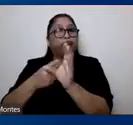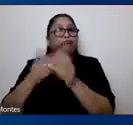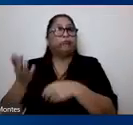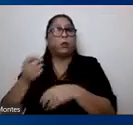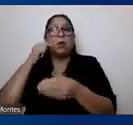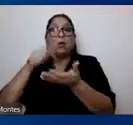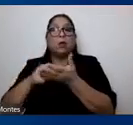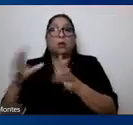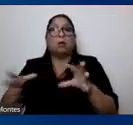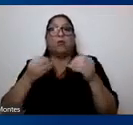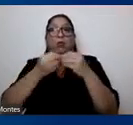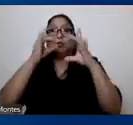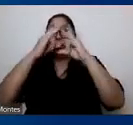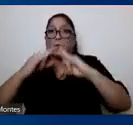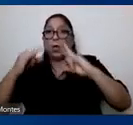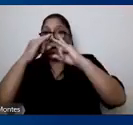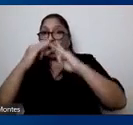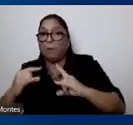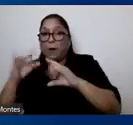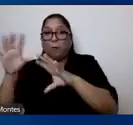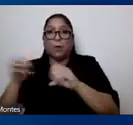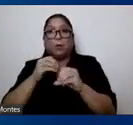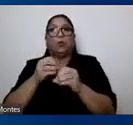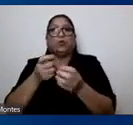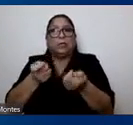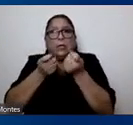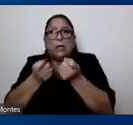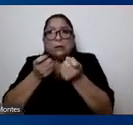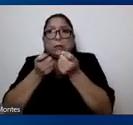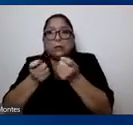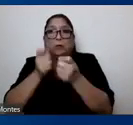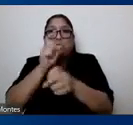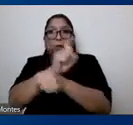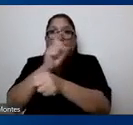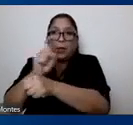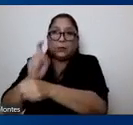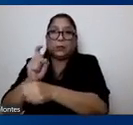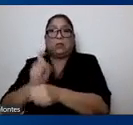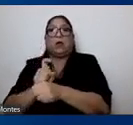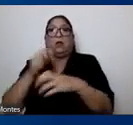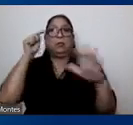en campamentos, inducidos hacia una instrucción